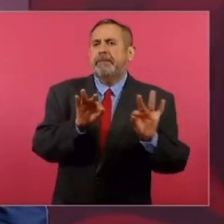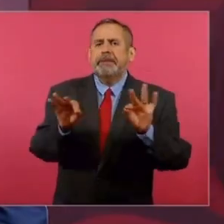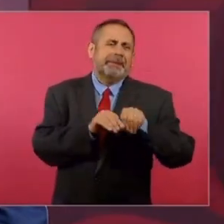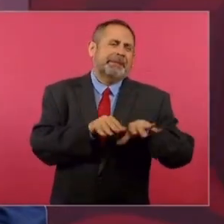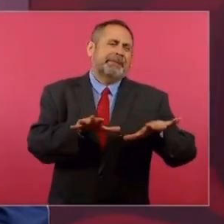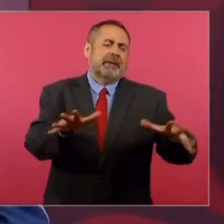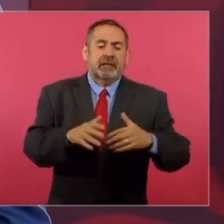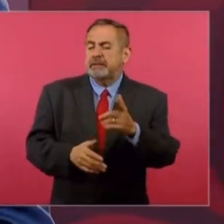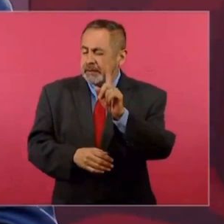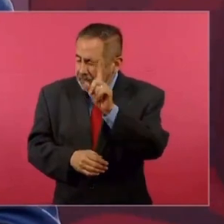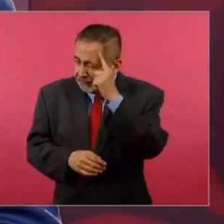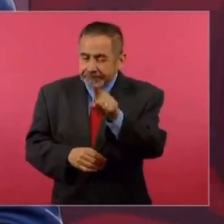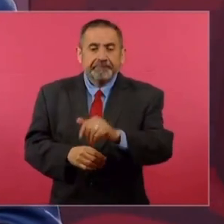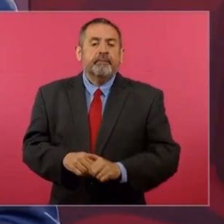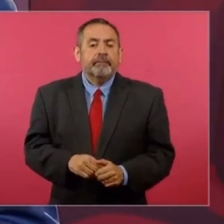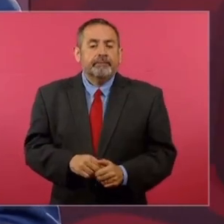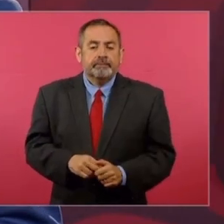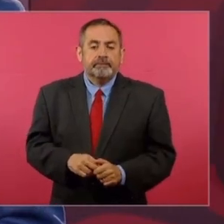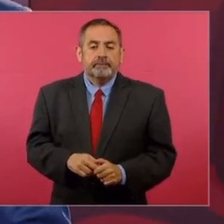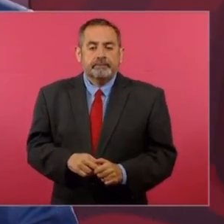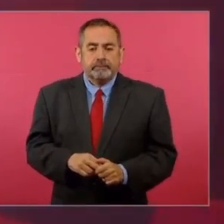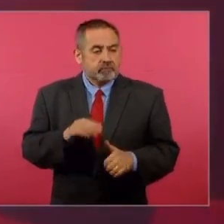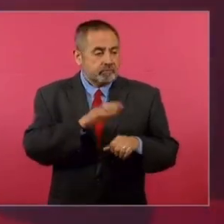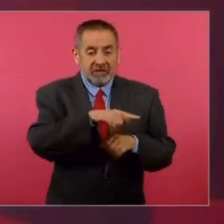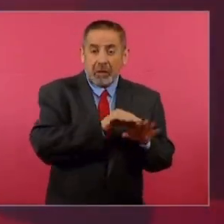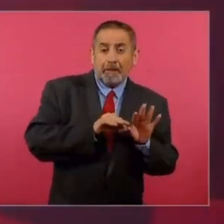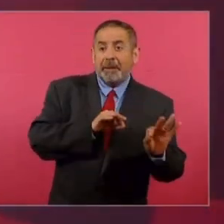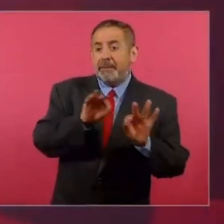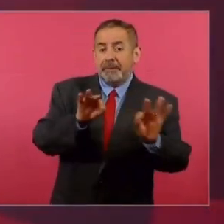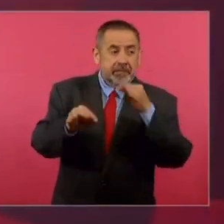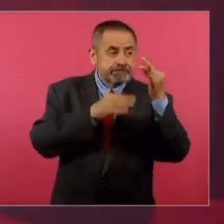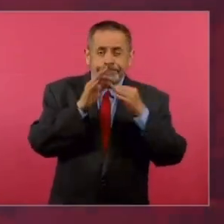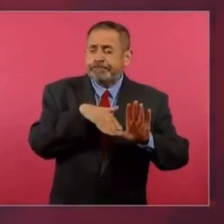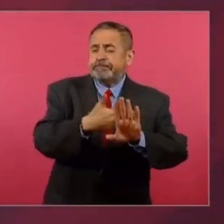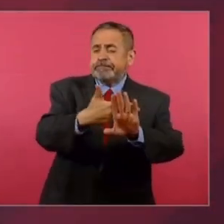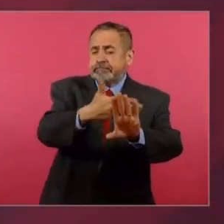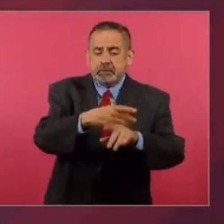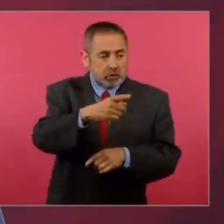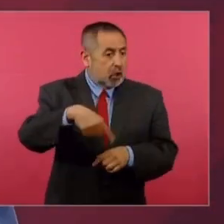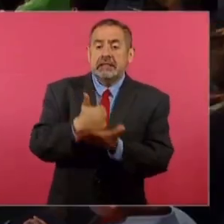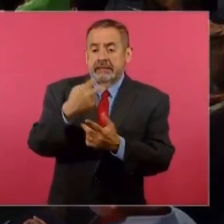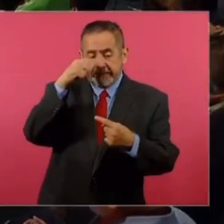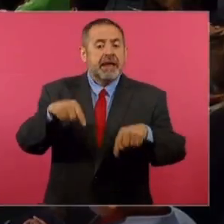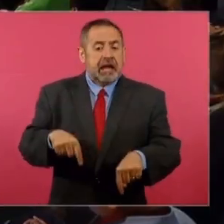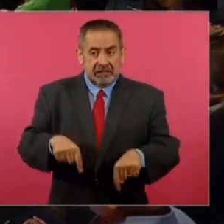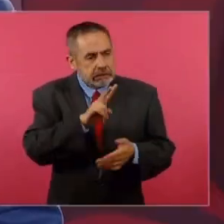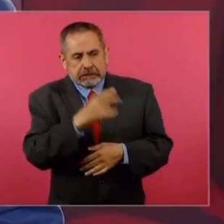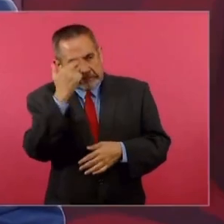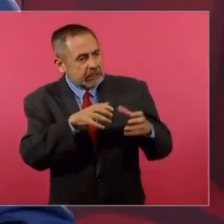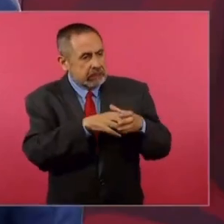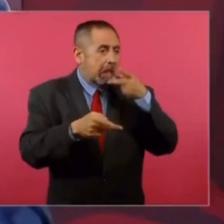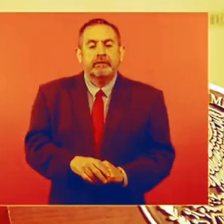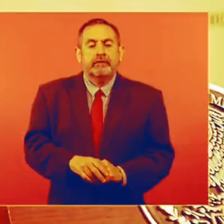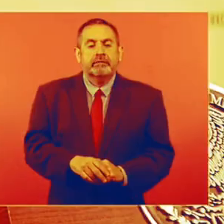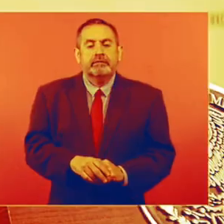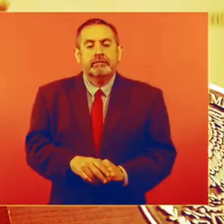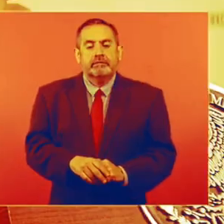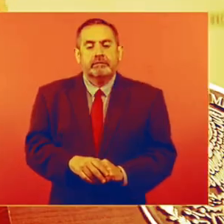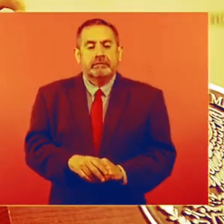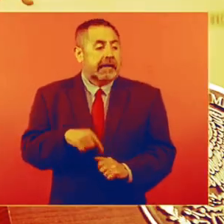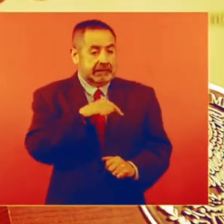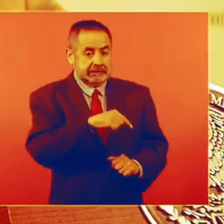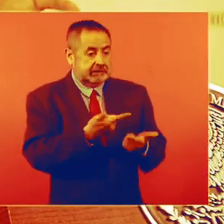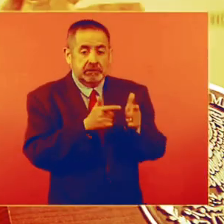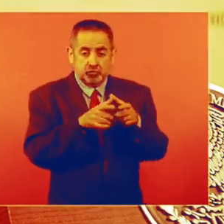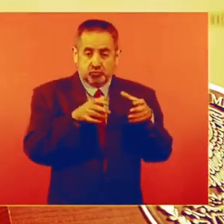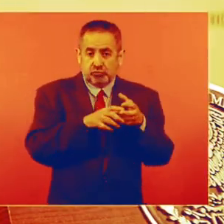mediáticos. ¿Dónde creen ustedes que tiene más efecto la campaña en contra de nosotros, la Ciudad de México? Porque aquí hay una clase